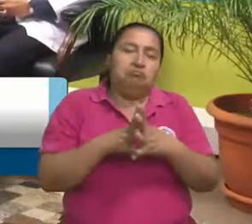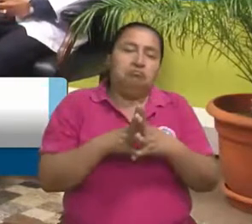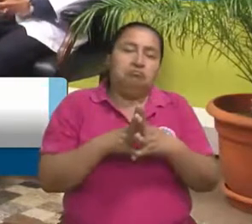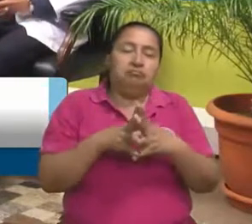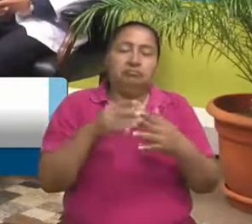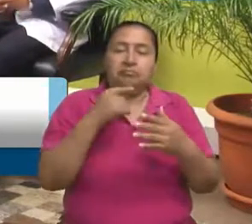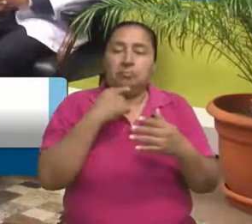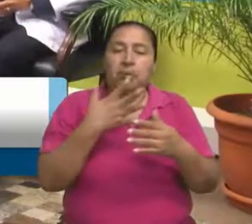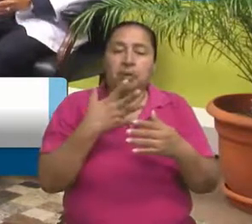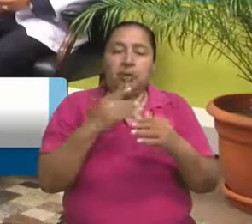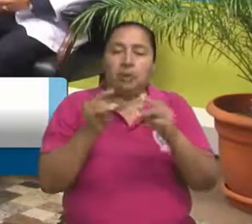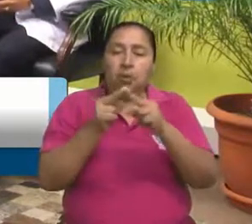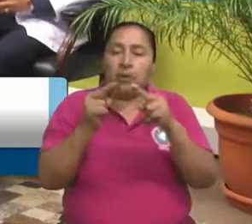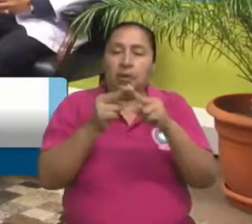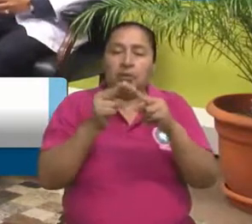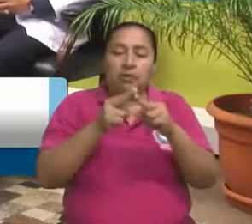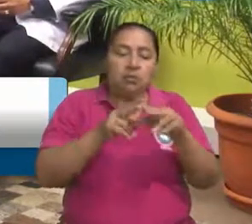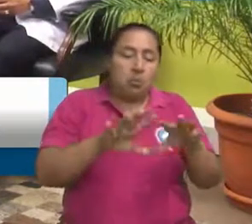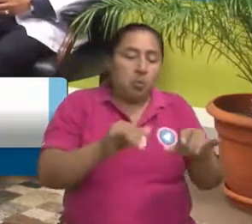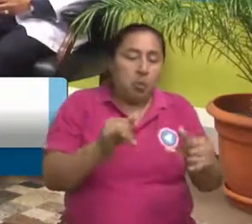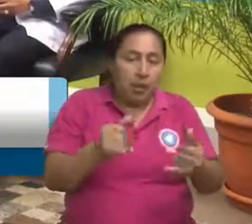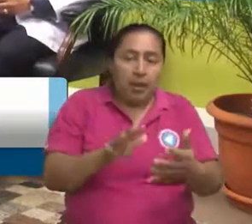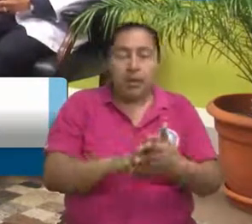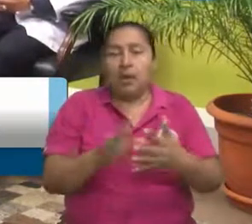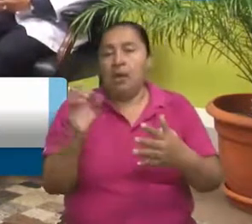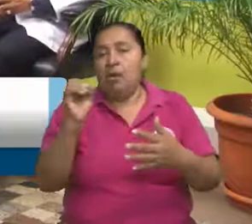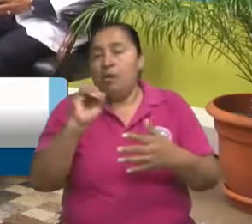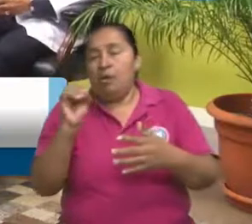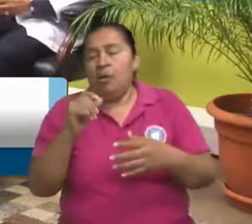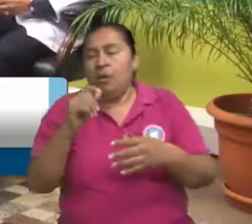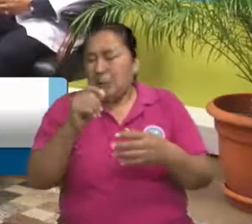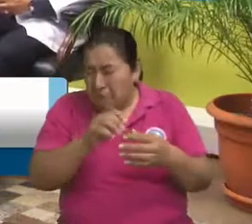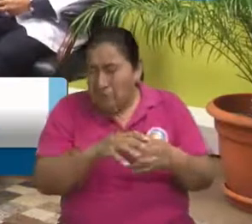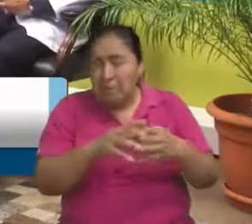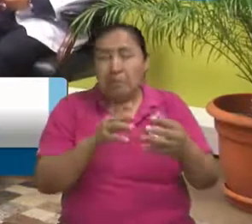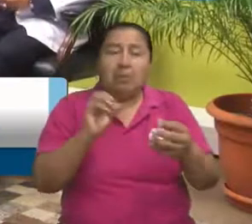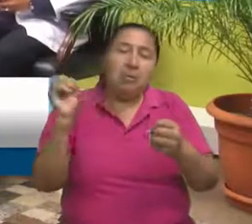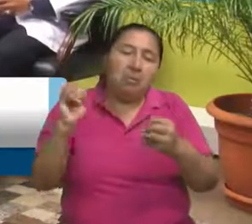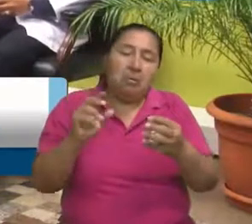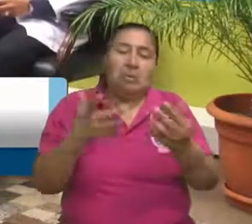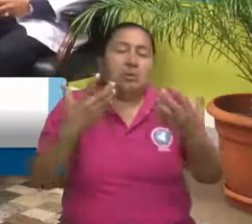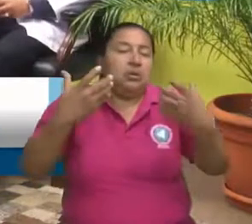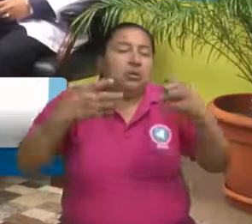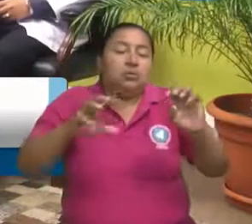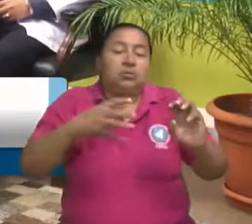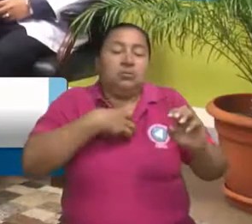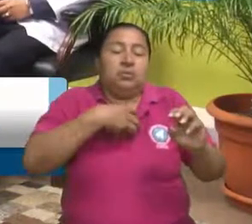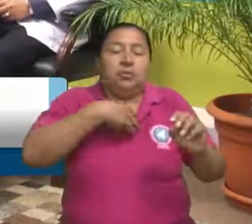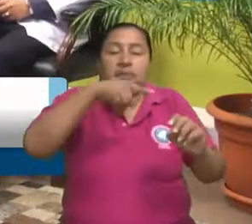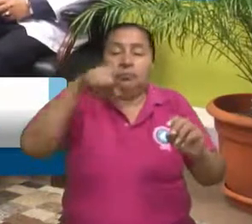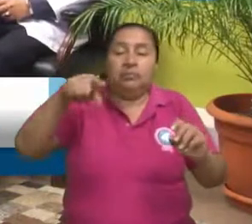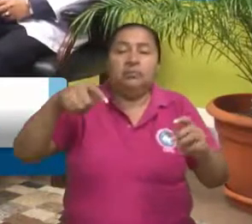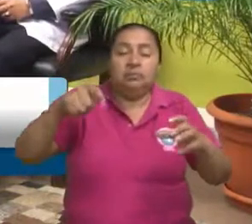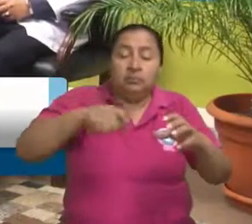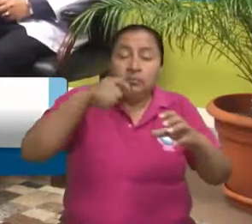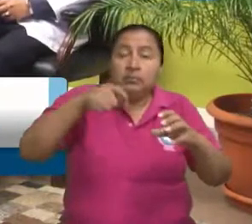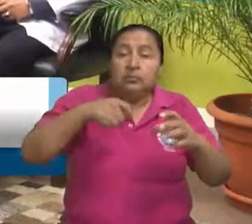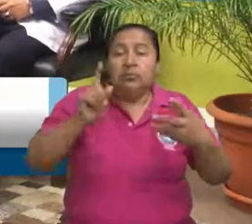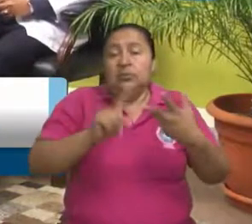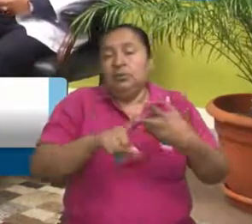el contacto con los juguetes, o puede ser el estornudo, o los utensilios con los que se